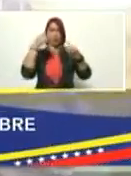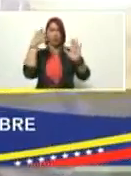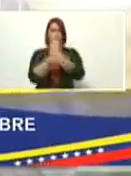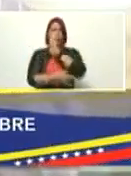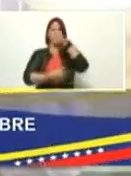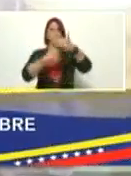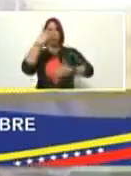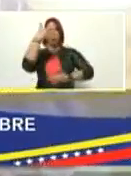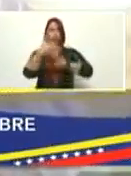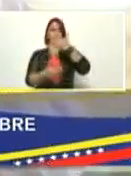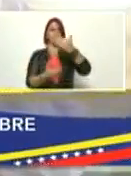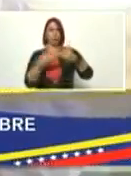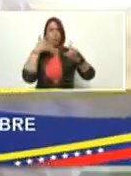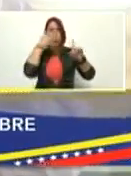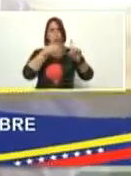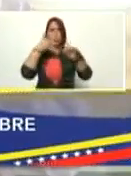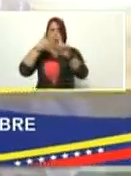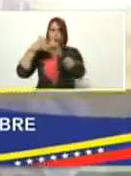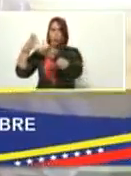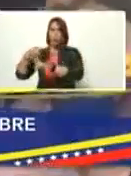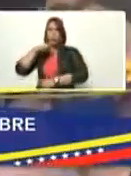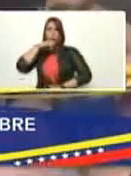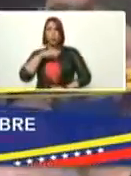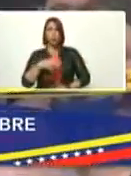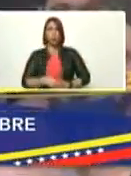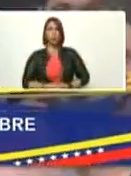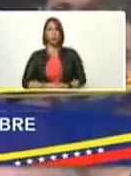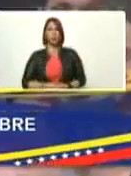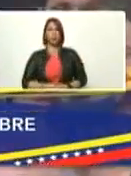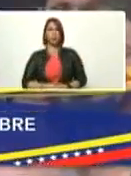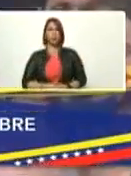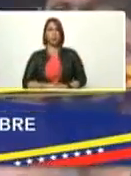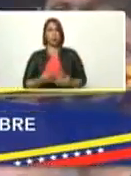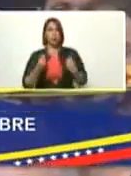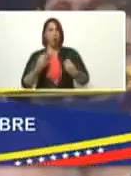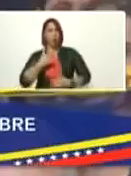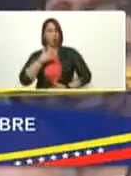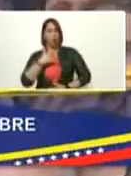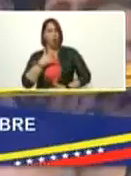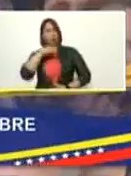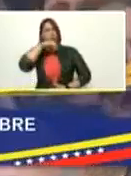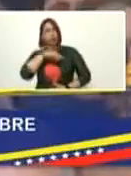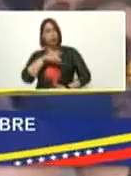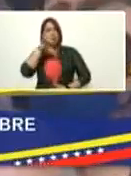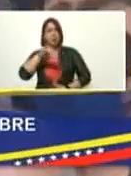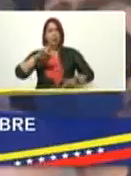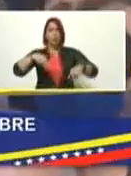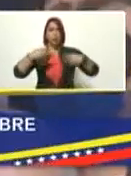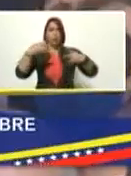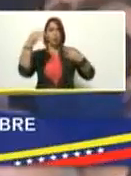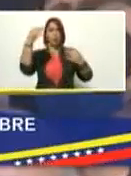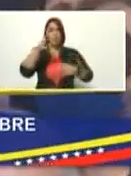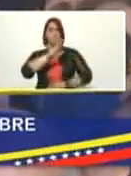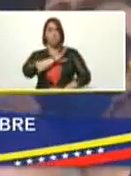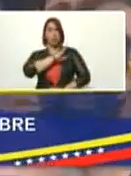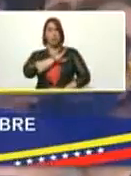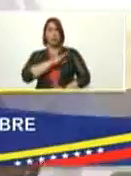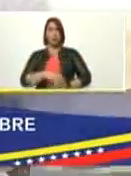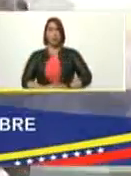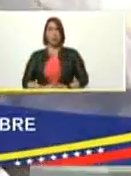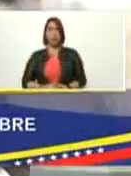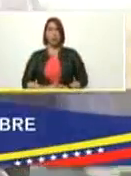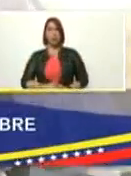procesos de enseñanza de la historia, de interpretación de la historia, y el nuevo papel que